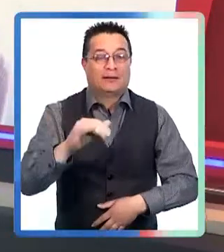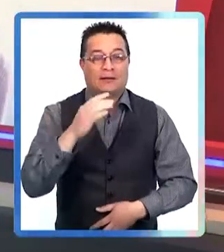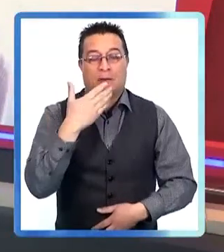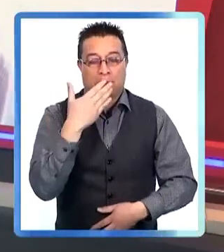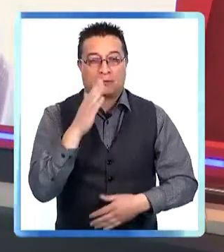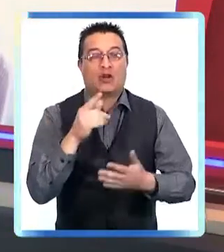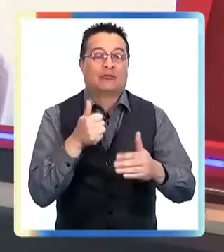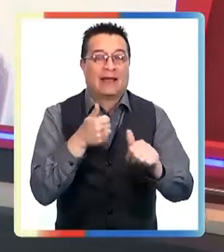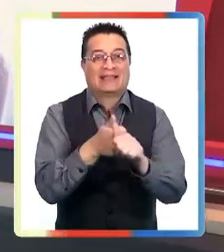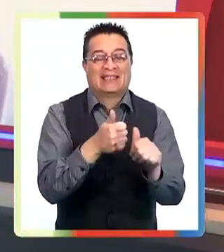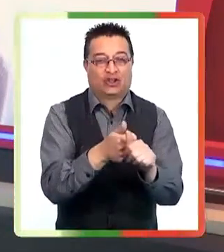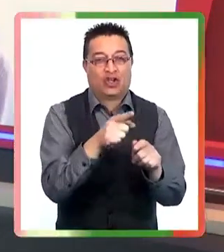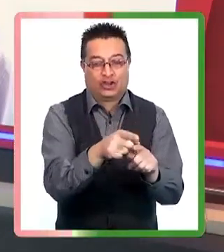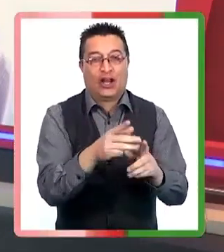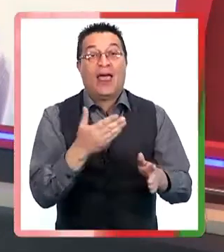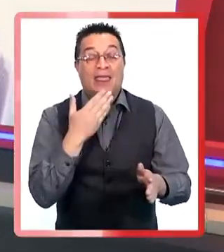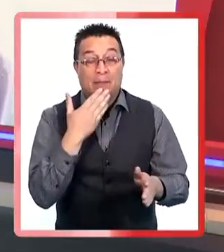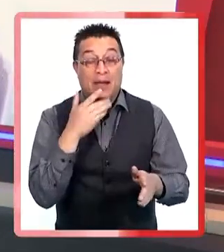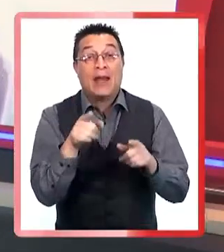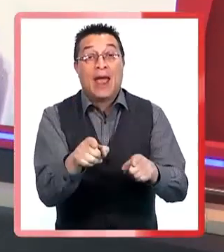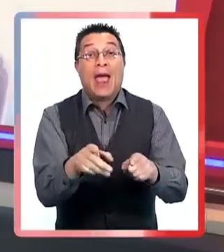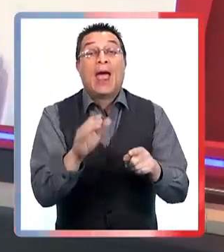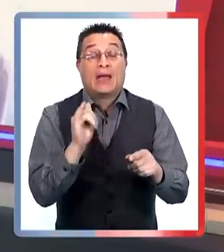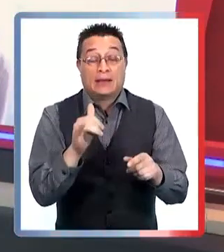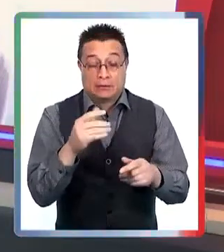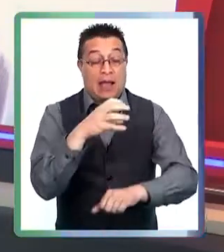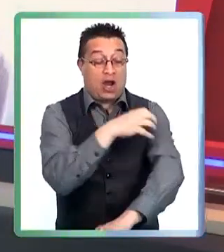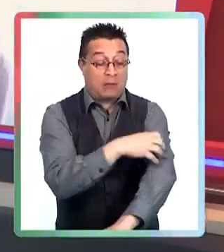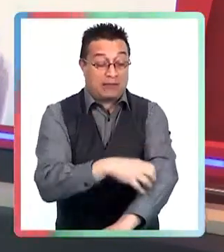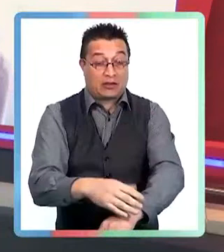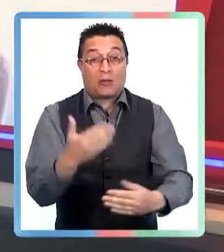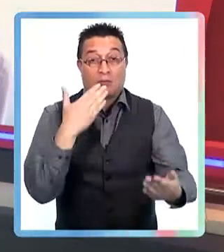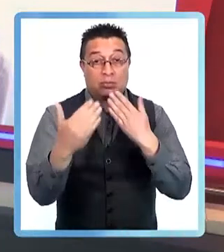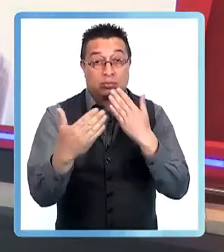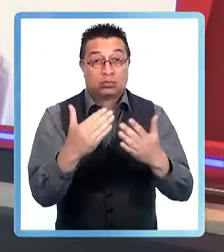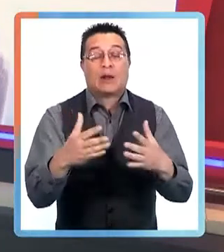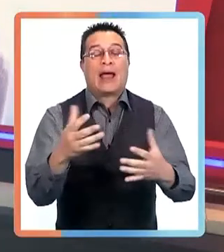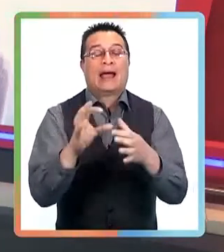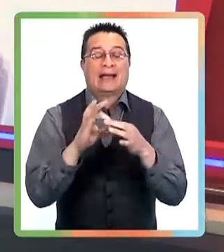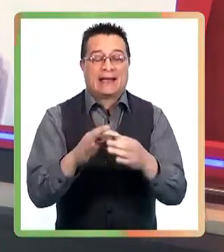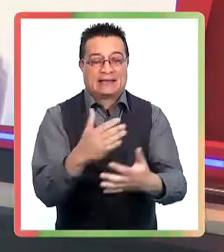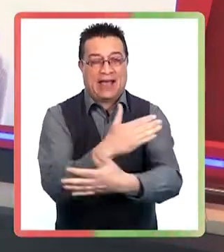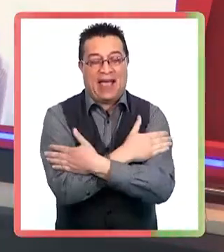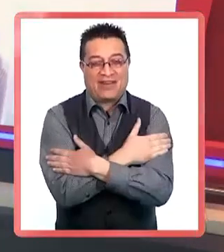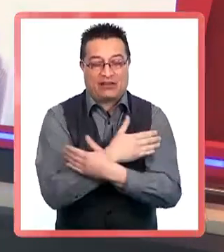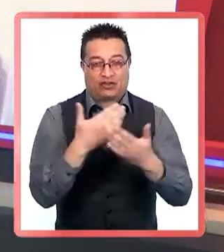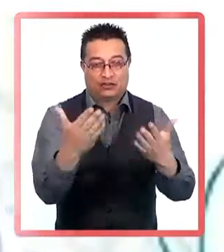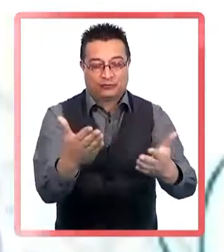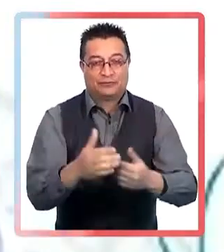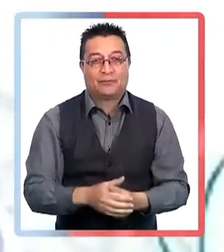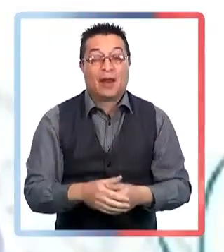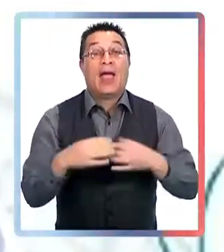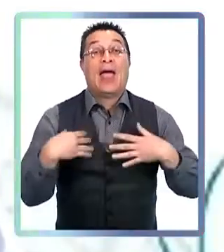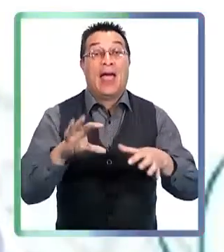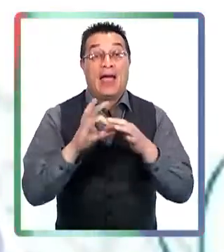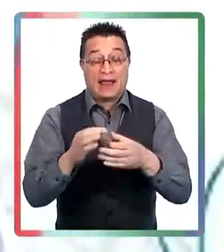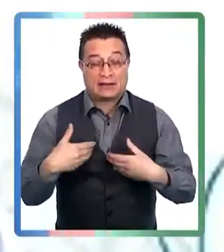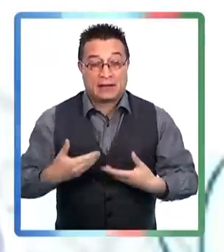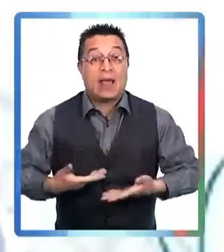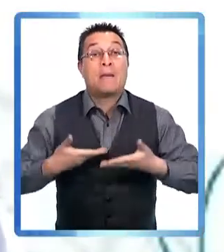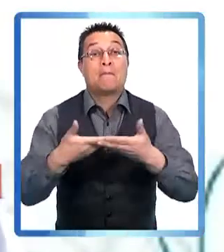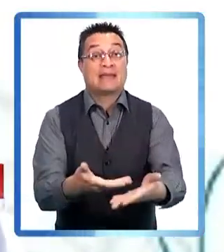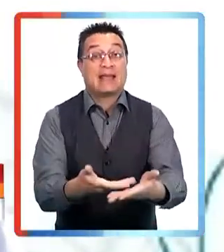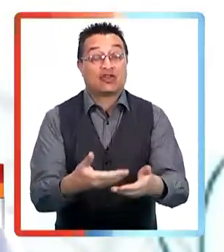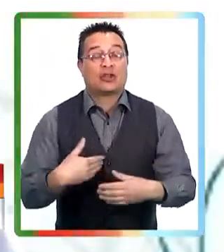en GlaxoSmithKline. Doctor, bienvenido a esta conversación con las regiones de nuestro país. Le mandamos un abrazo grande. Muchas gracias